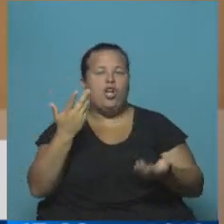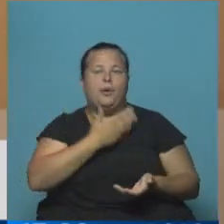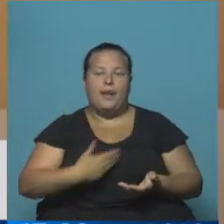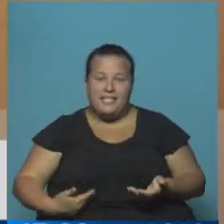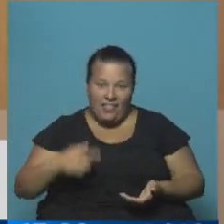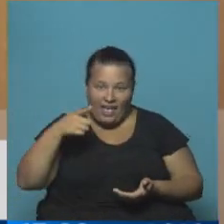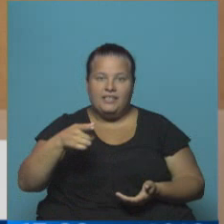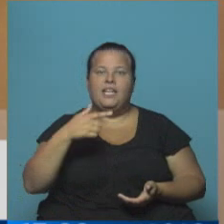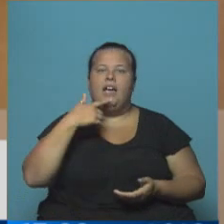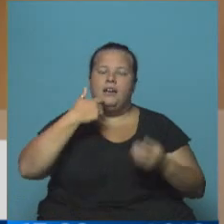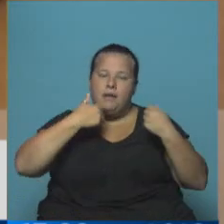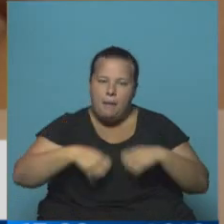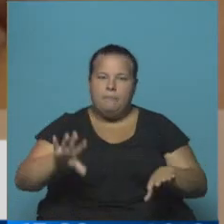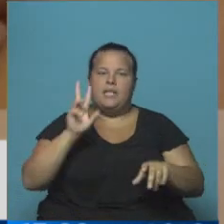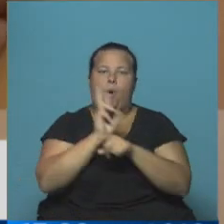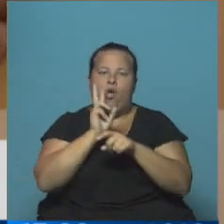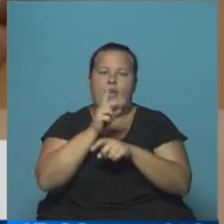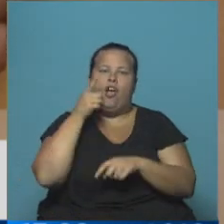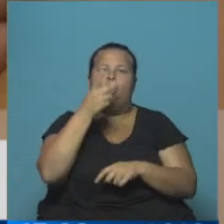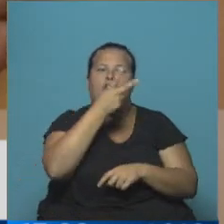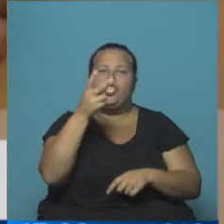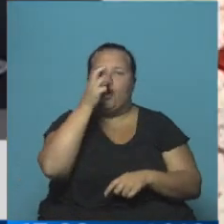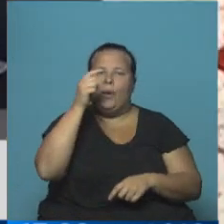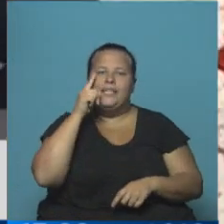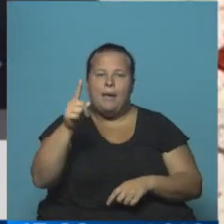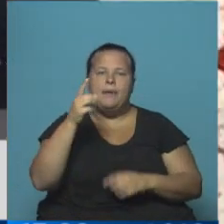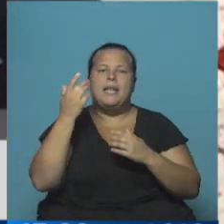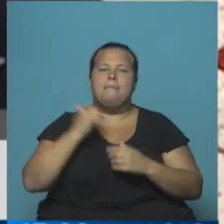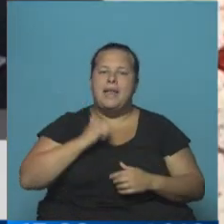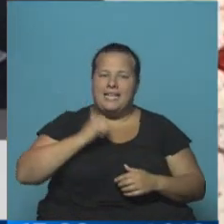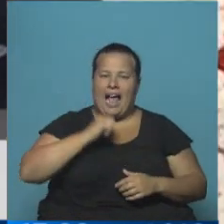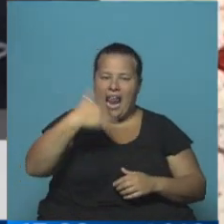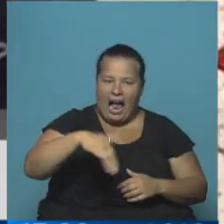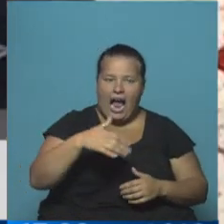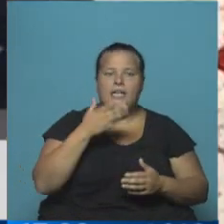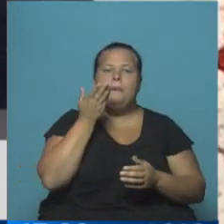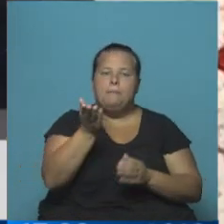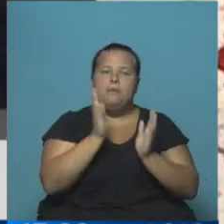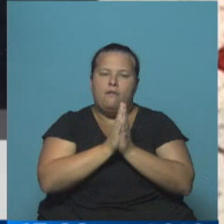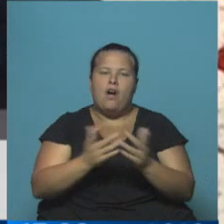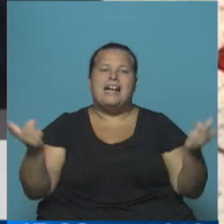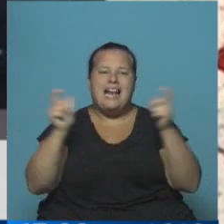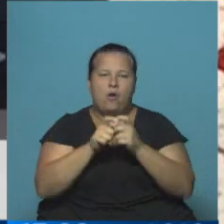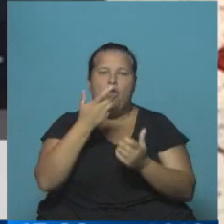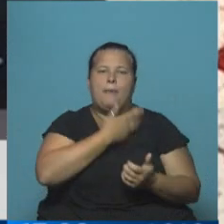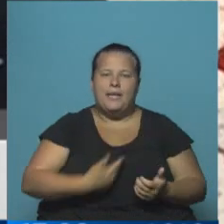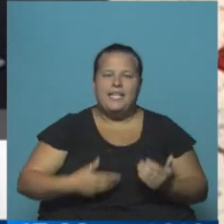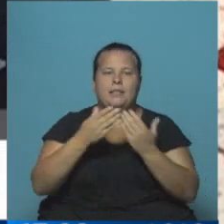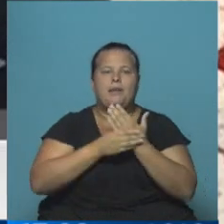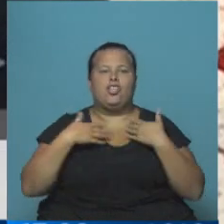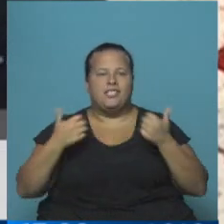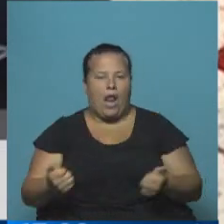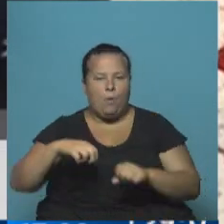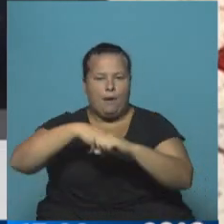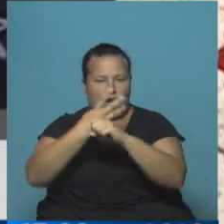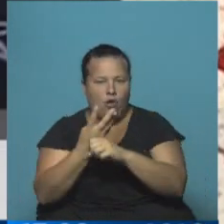dilm rusev lanzó un operativo de prevención con 220,000 militares en las calles y solicitó una reunión de mandatarios y ministros de salud